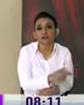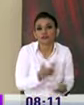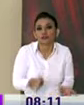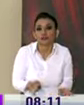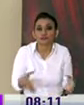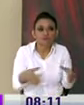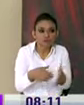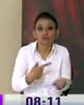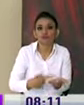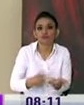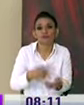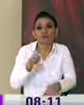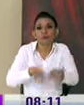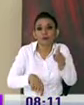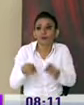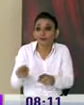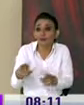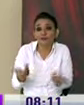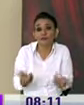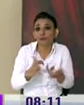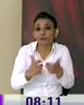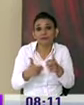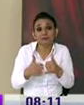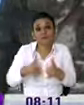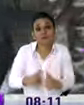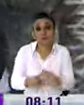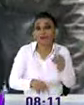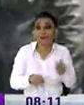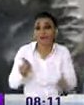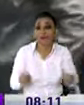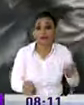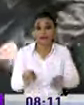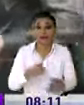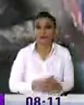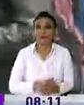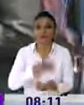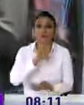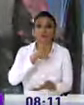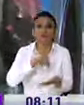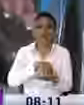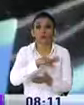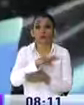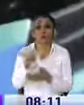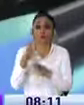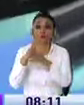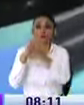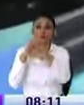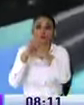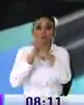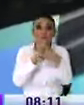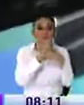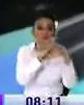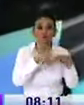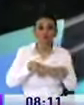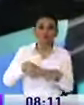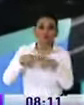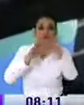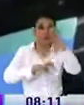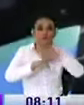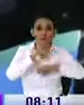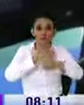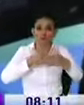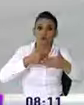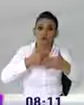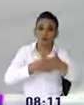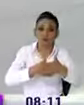las deficiencias que existen en ciertas áreas. Cerca de 2.400 unidades fueron revisadas en las últimas semanas,